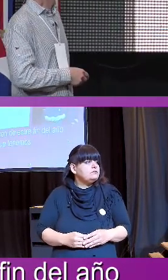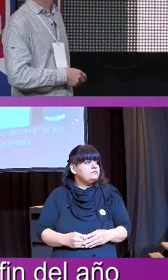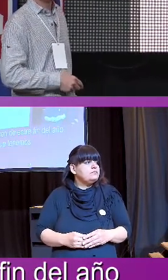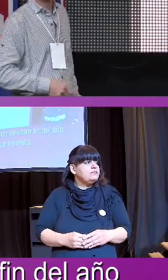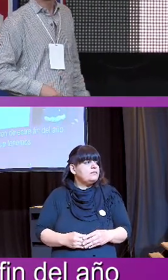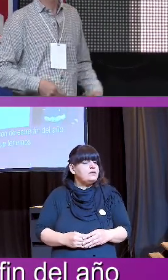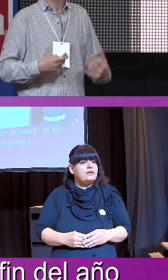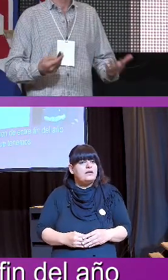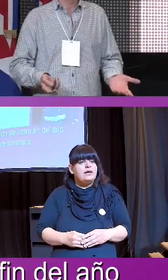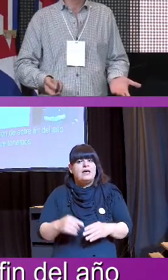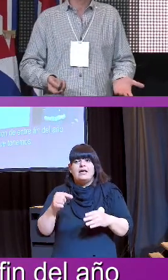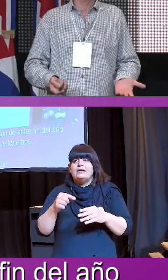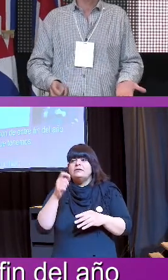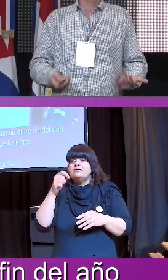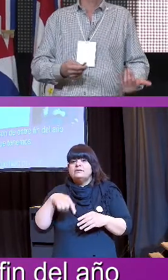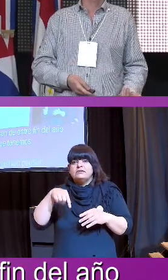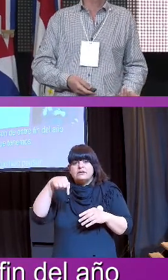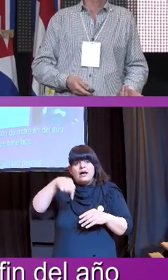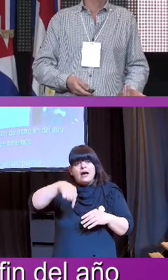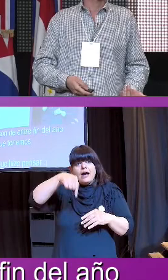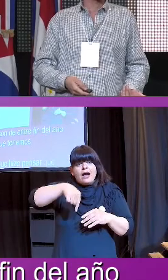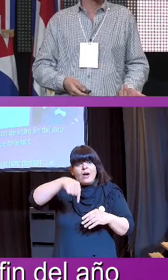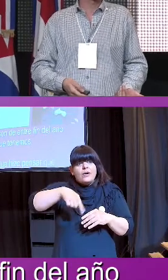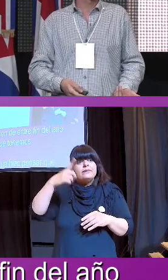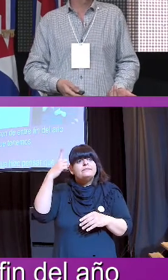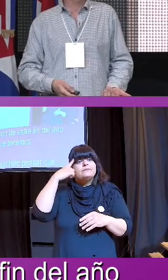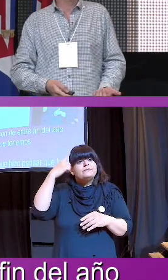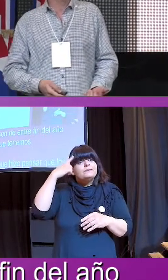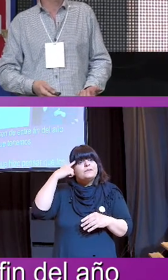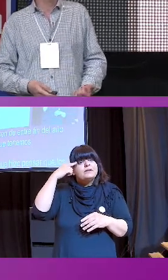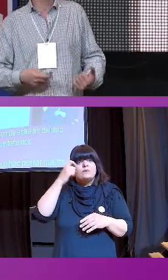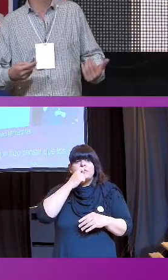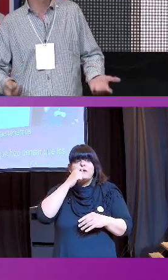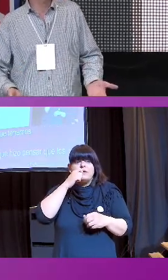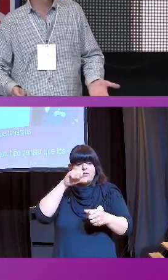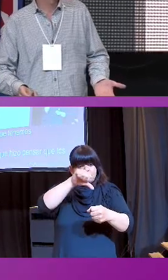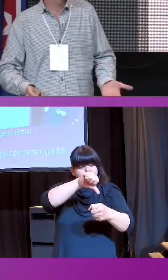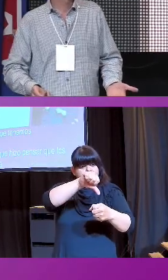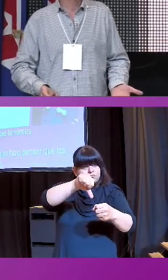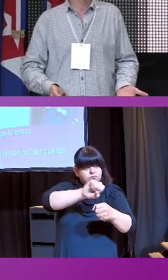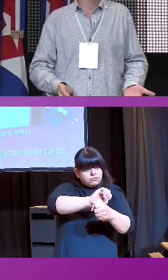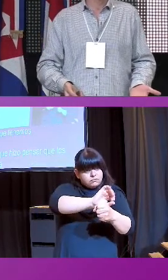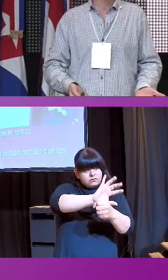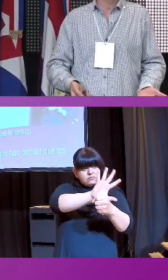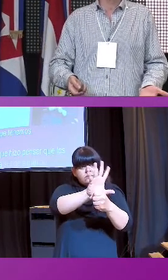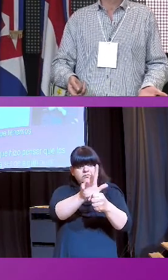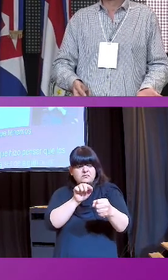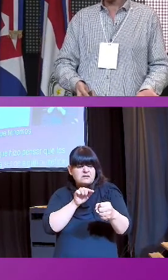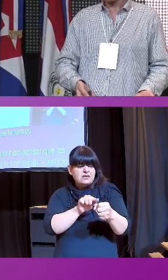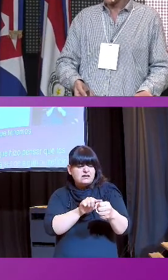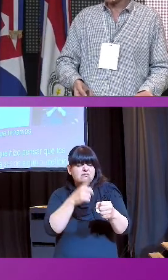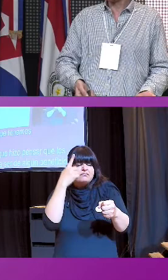Vamos a los estudios preclínicos. ¿Qué hizo pensar que los cannabinoides o el cannabis podía ser de algún